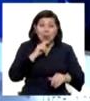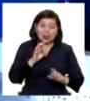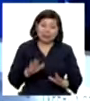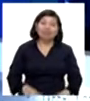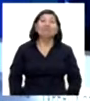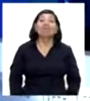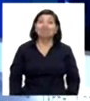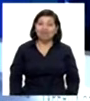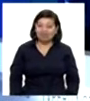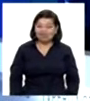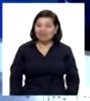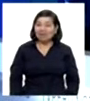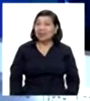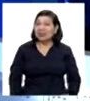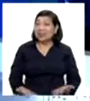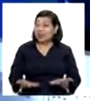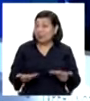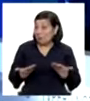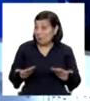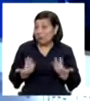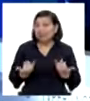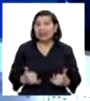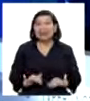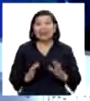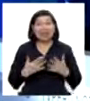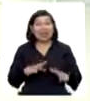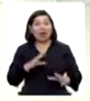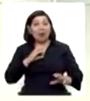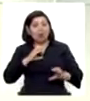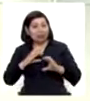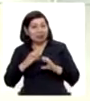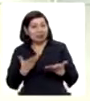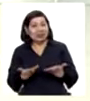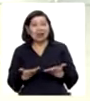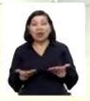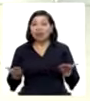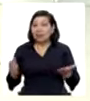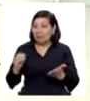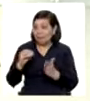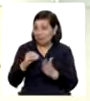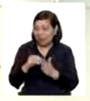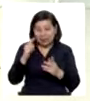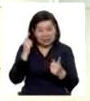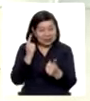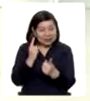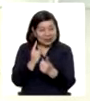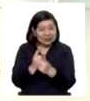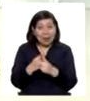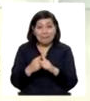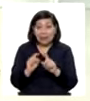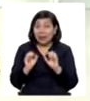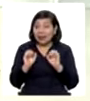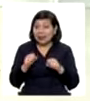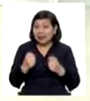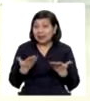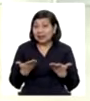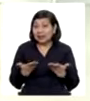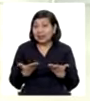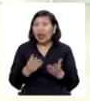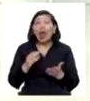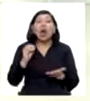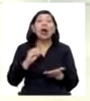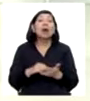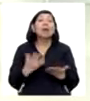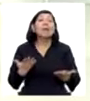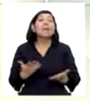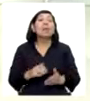¿no? Genial. Vamos a repasar entonces qué les parece, porque claro, ya hemos hablado justamente del sentido, del objetivo de este concurso, y ahí vamos a